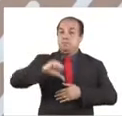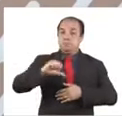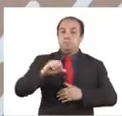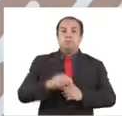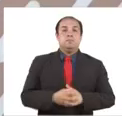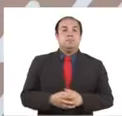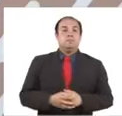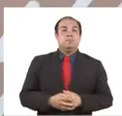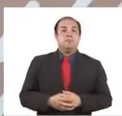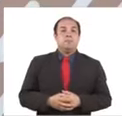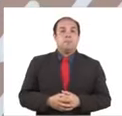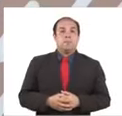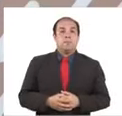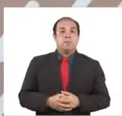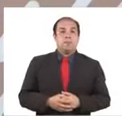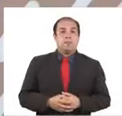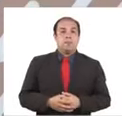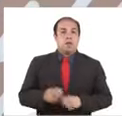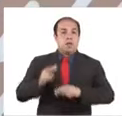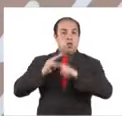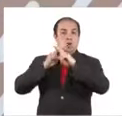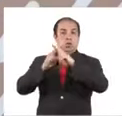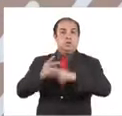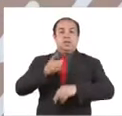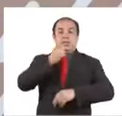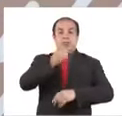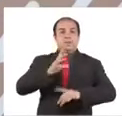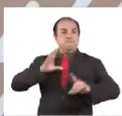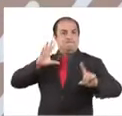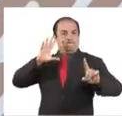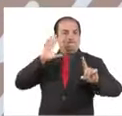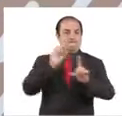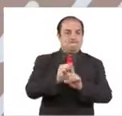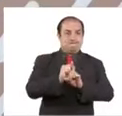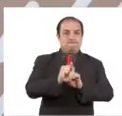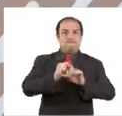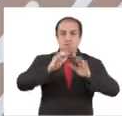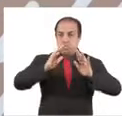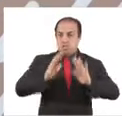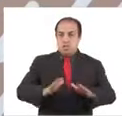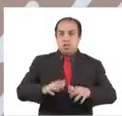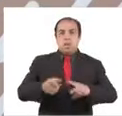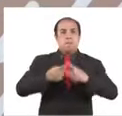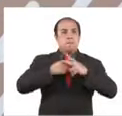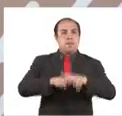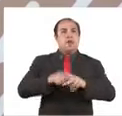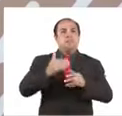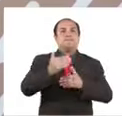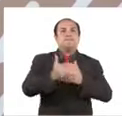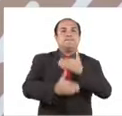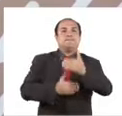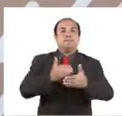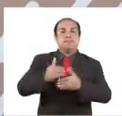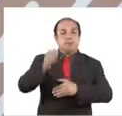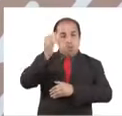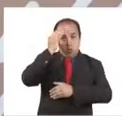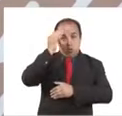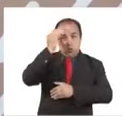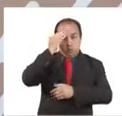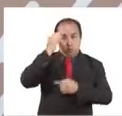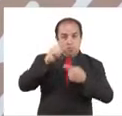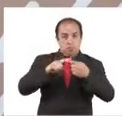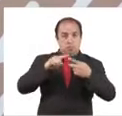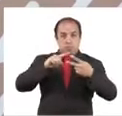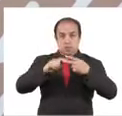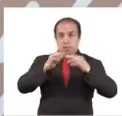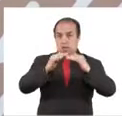es para mí un honor decir, ¡lo logramos! Iniciamos un camino donde el conocimiento, la